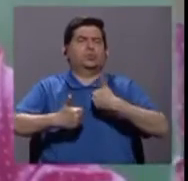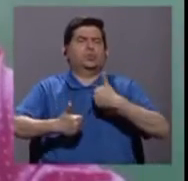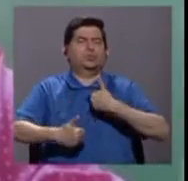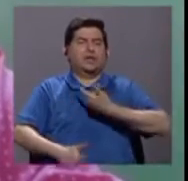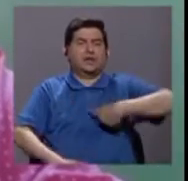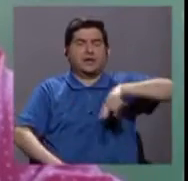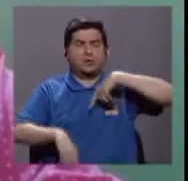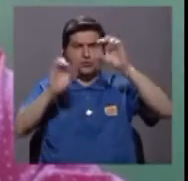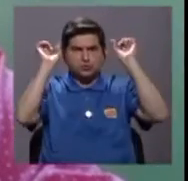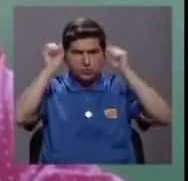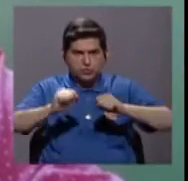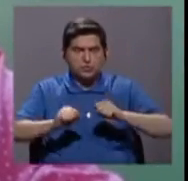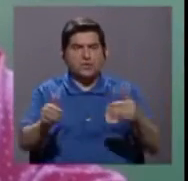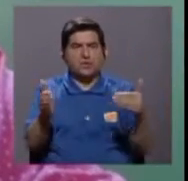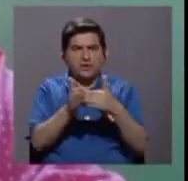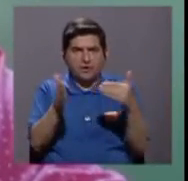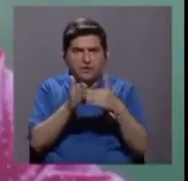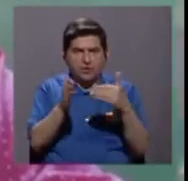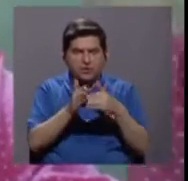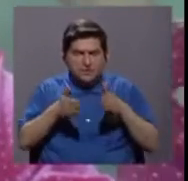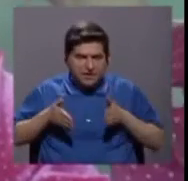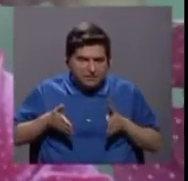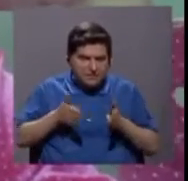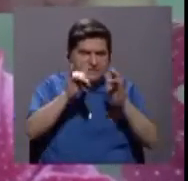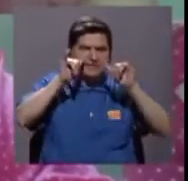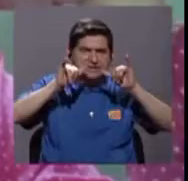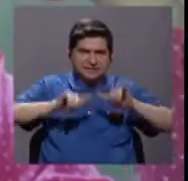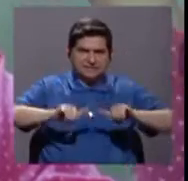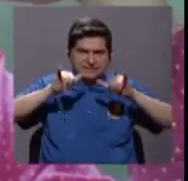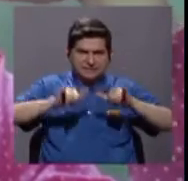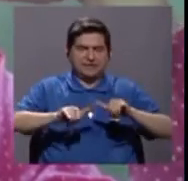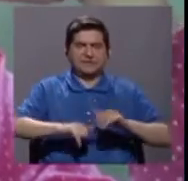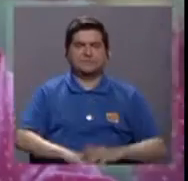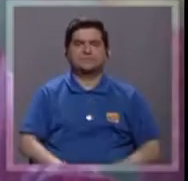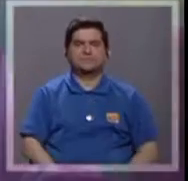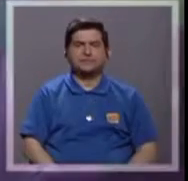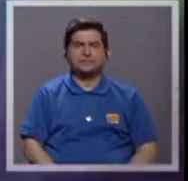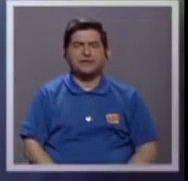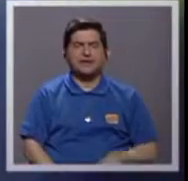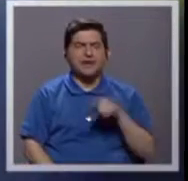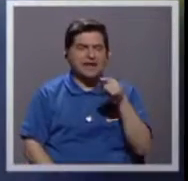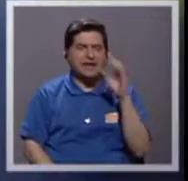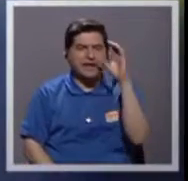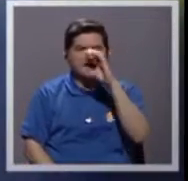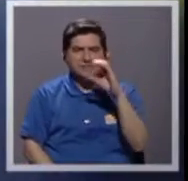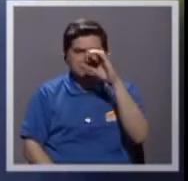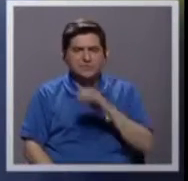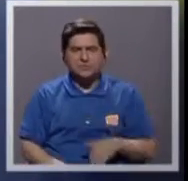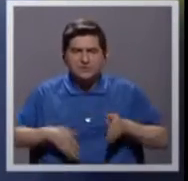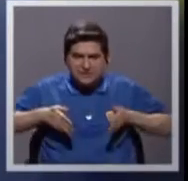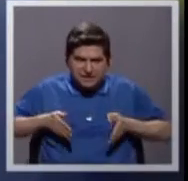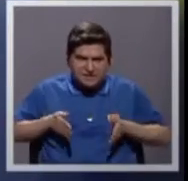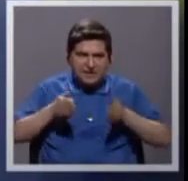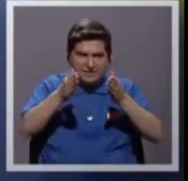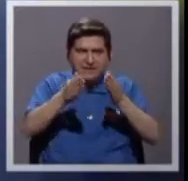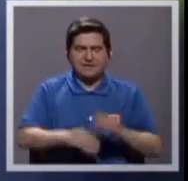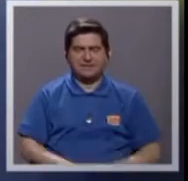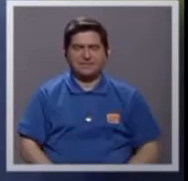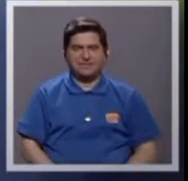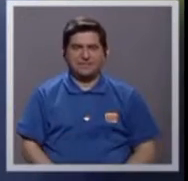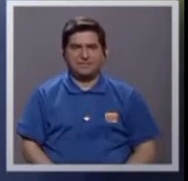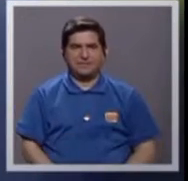poder buscar nuevamente la senda de la sostenibilidad. En la búsqueda de esa senda de la sostenibilidad, doña